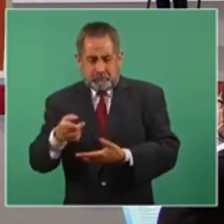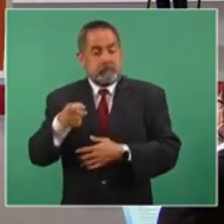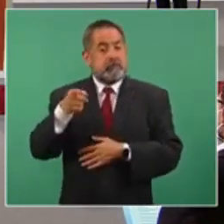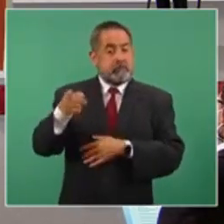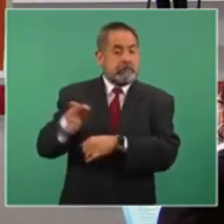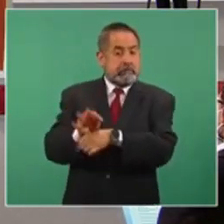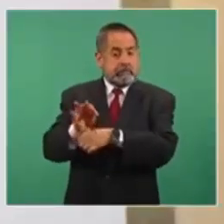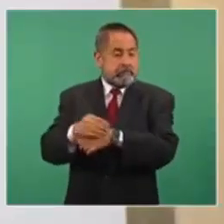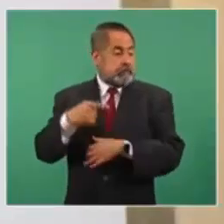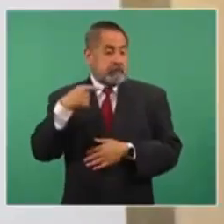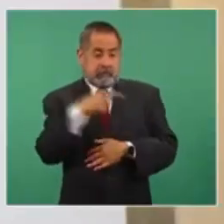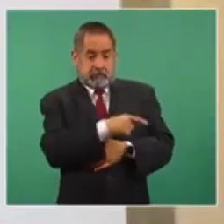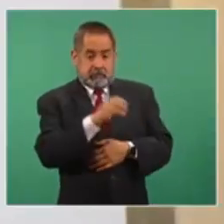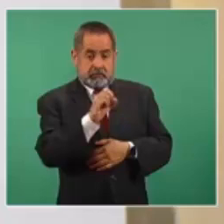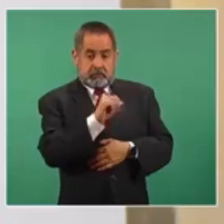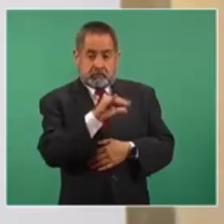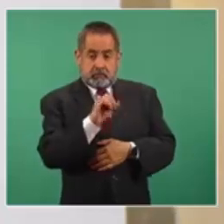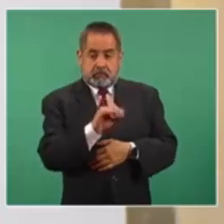de un proyecto,